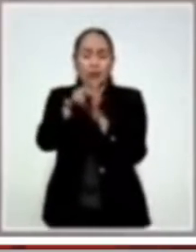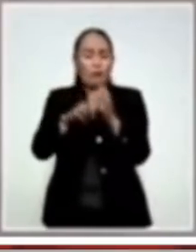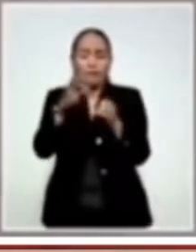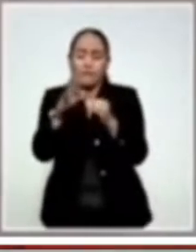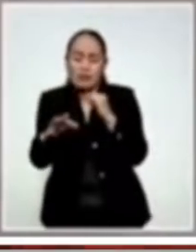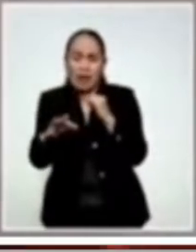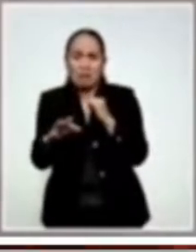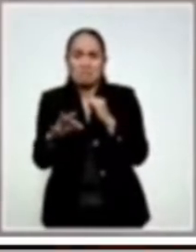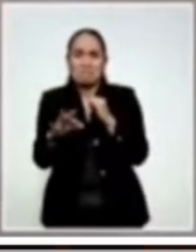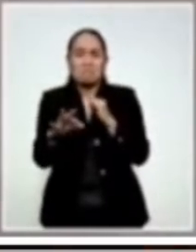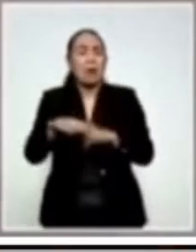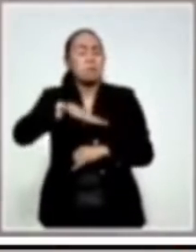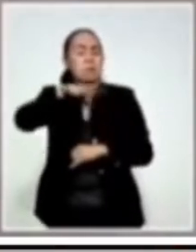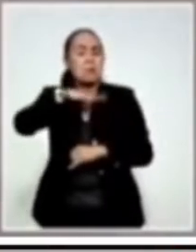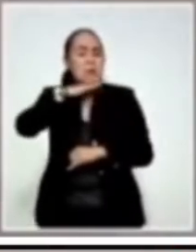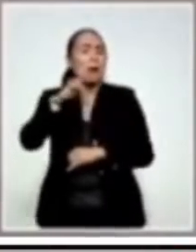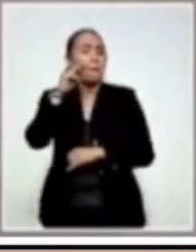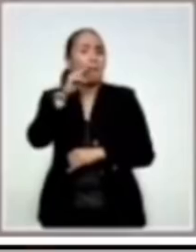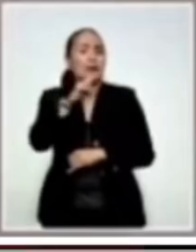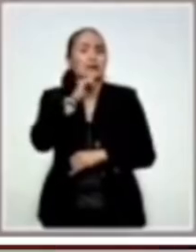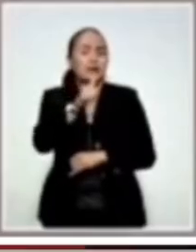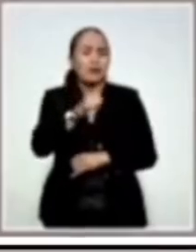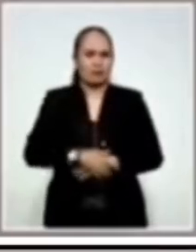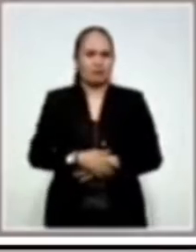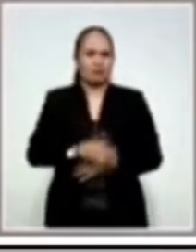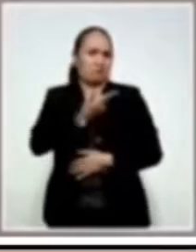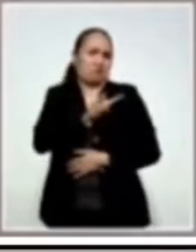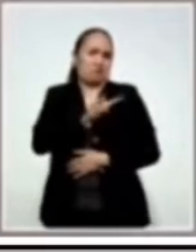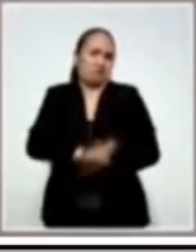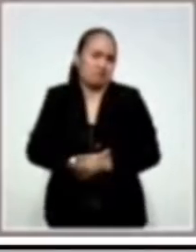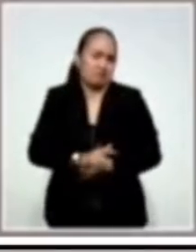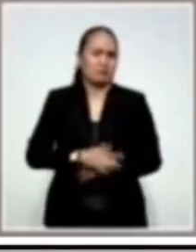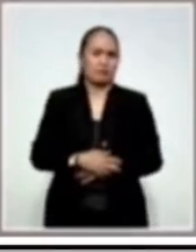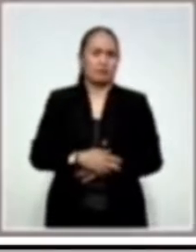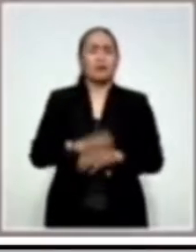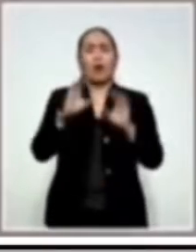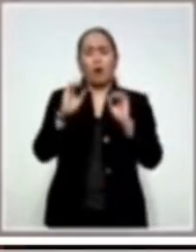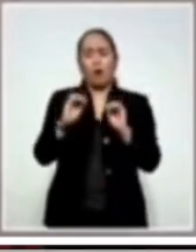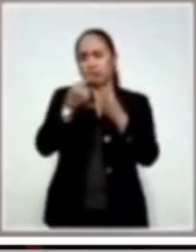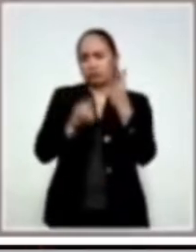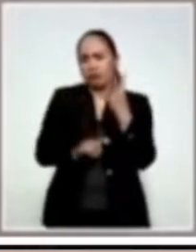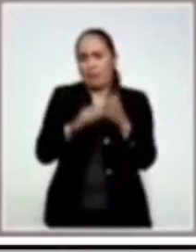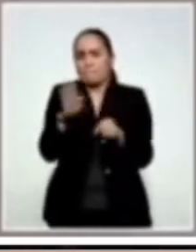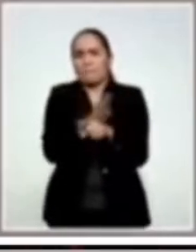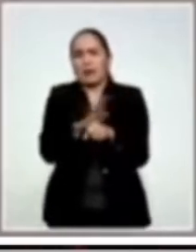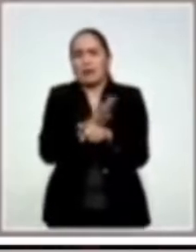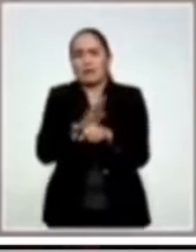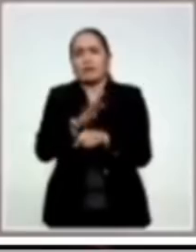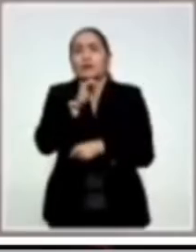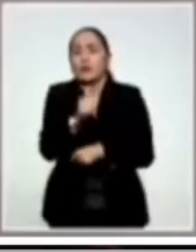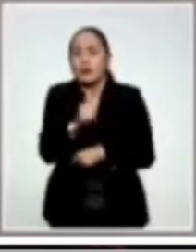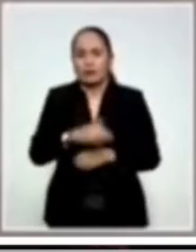vieron, como que ya no llegaron, como que ya no les gustó, como que ya no les convino. Ahí está la